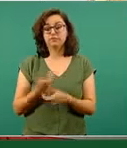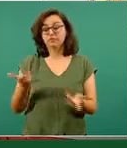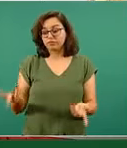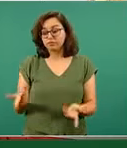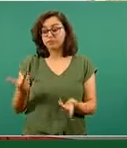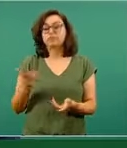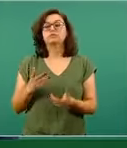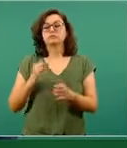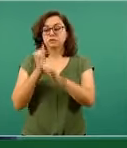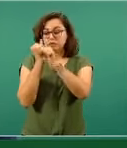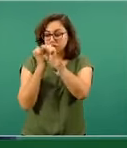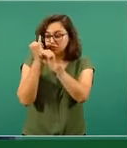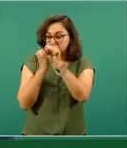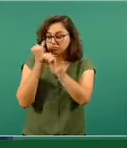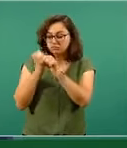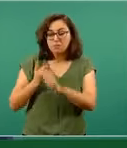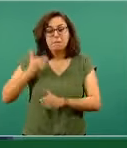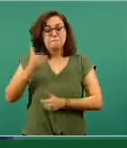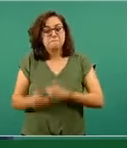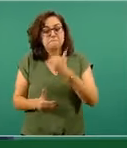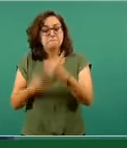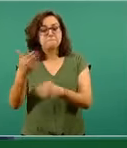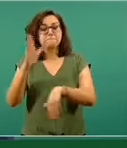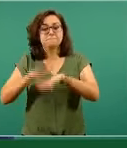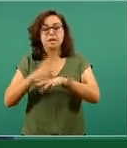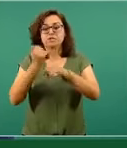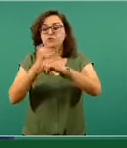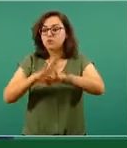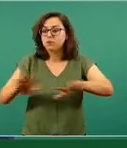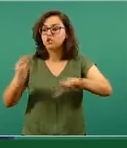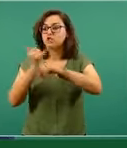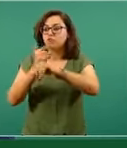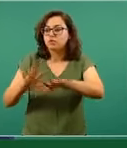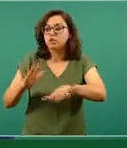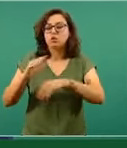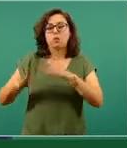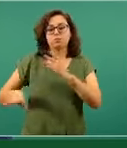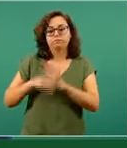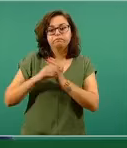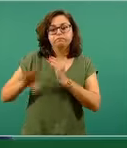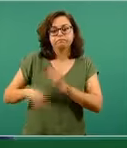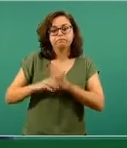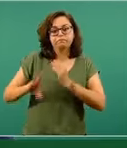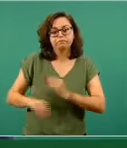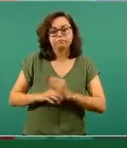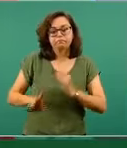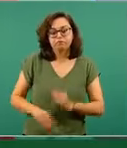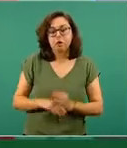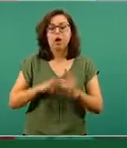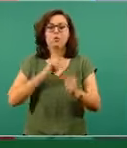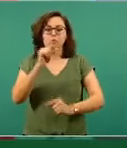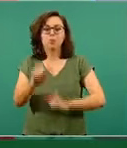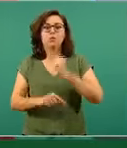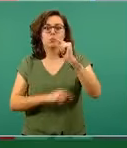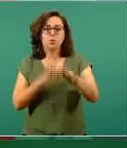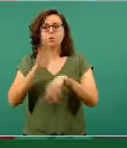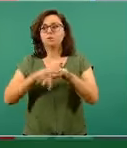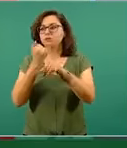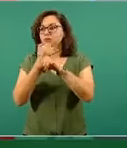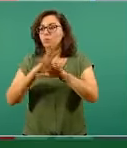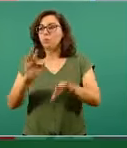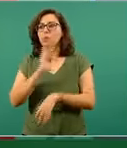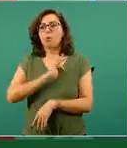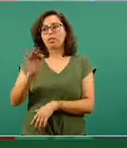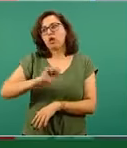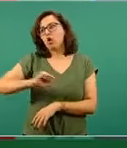va aumentando conforme los ensayos clínicos se van ampliando para incluir otras poblaciones que no